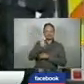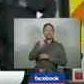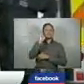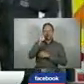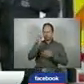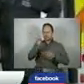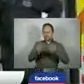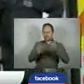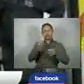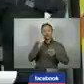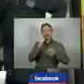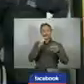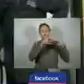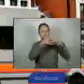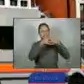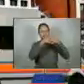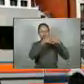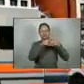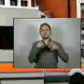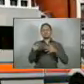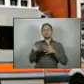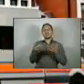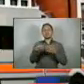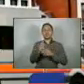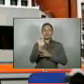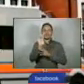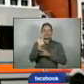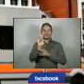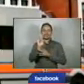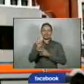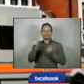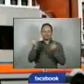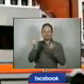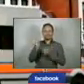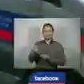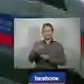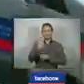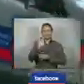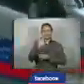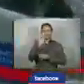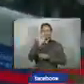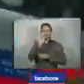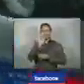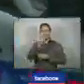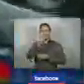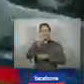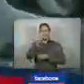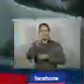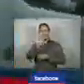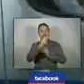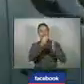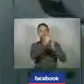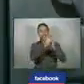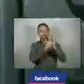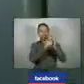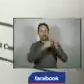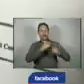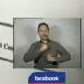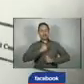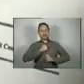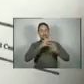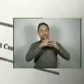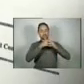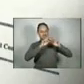a la justicia norteamericana por al menos 18 cargos. Uno de ellos, el hackeo de base de datos del ejército